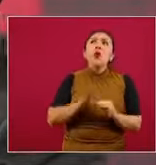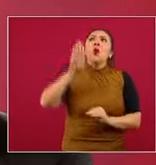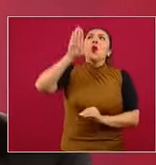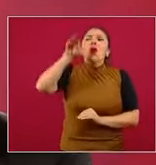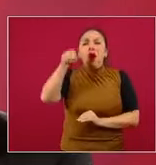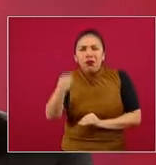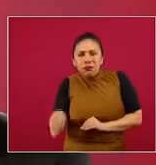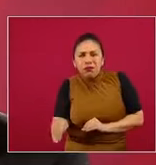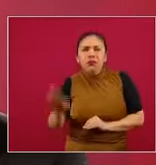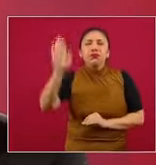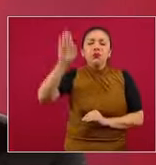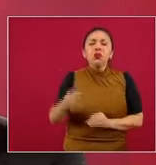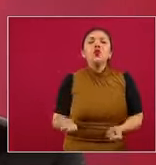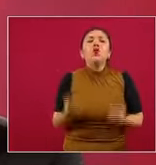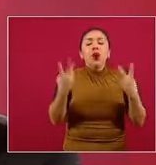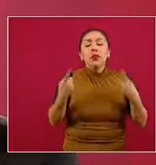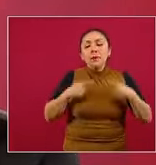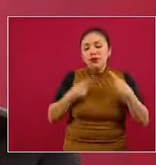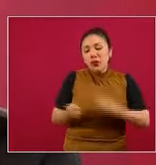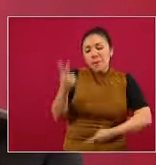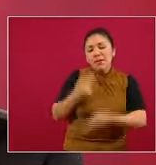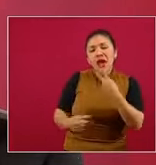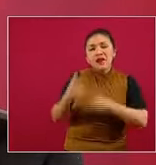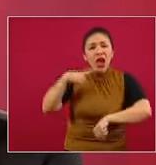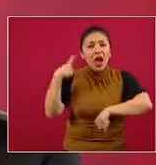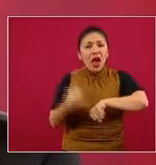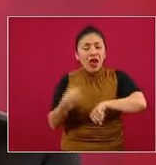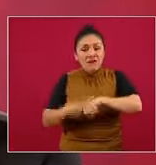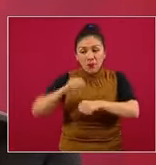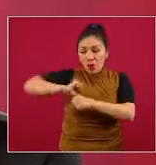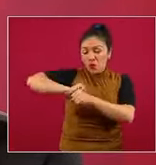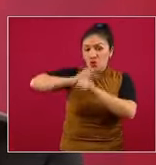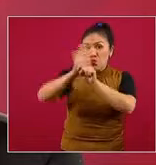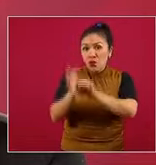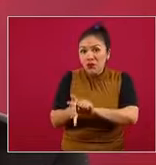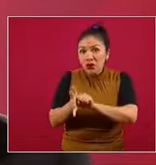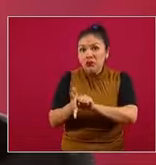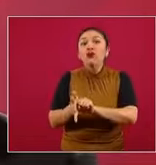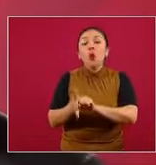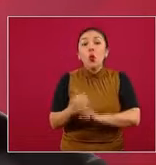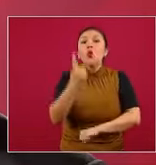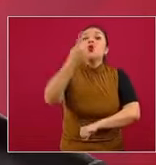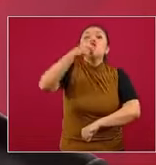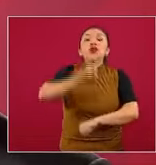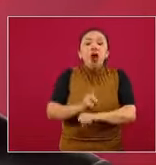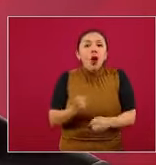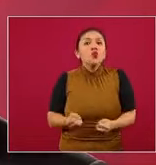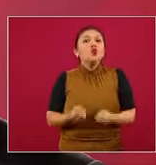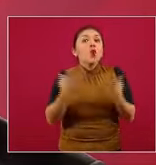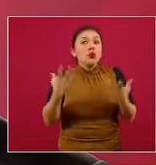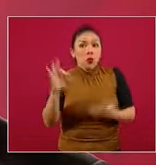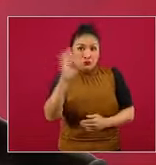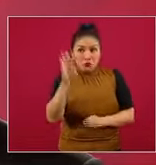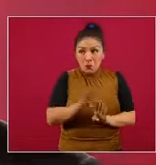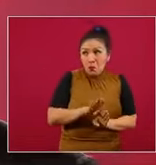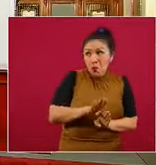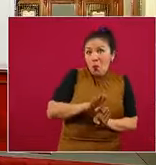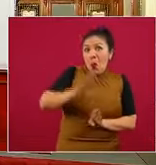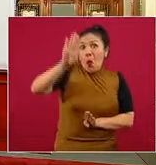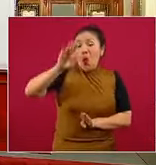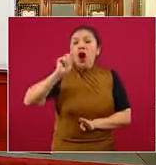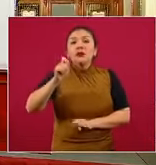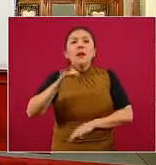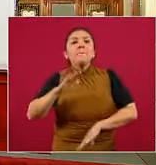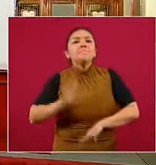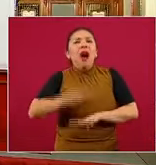la cantidad de casos de personas enfermas de COVID-19 en un día, cuando va en ascenso, son